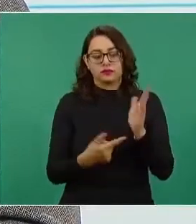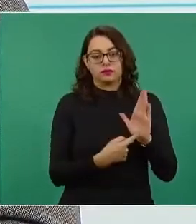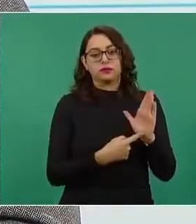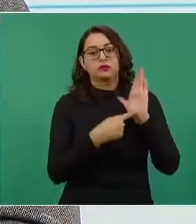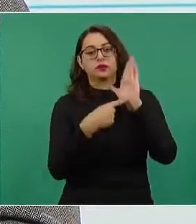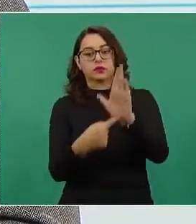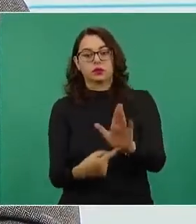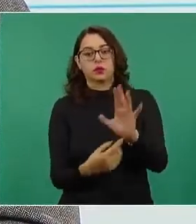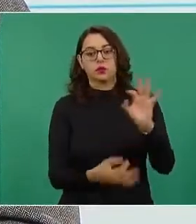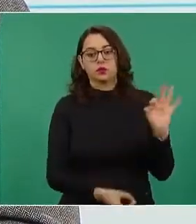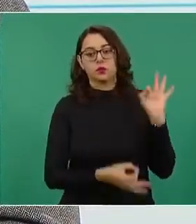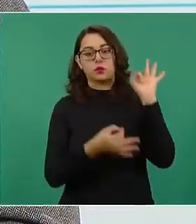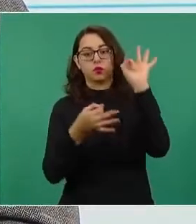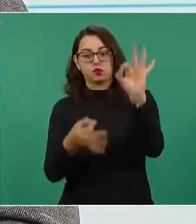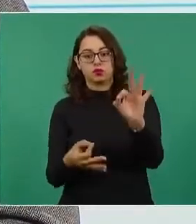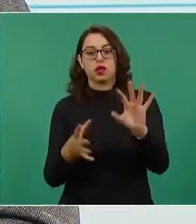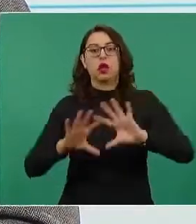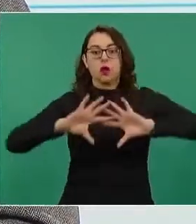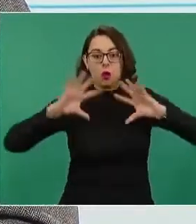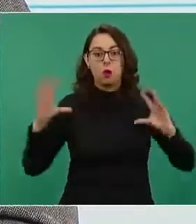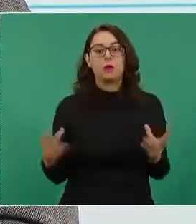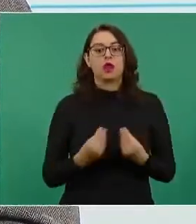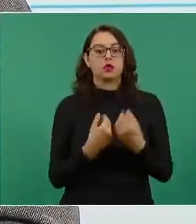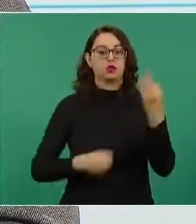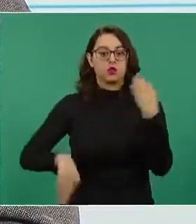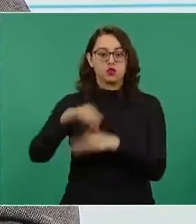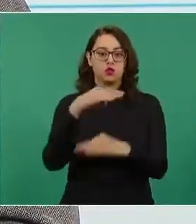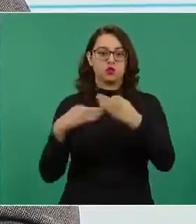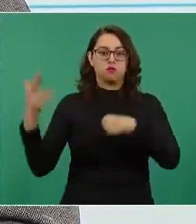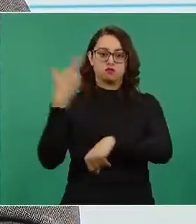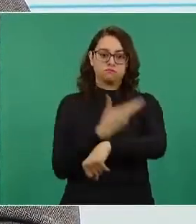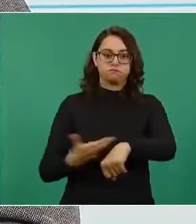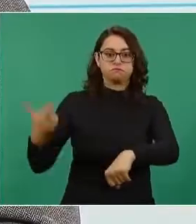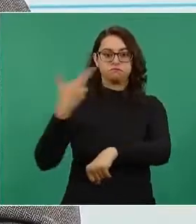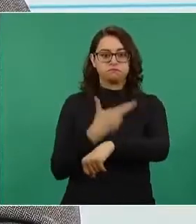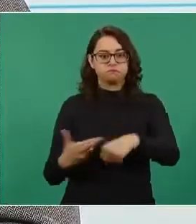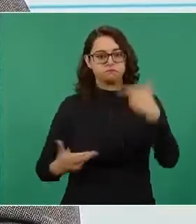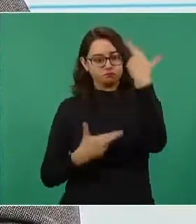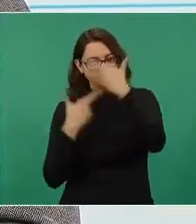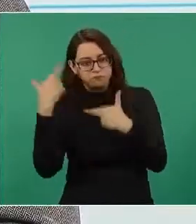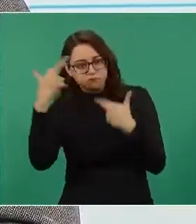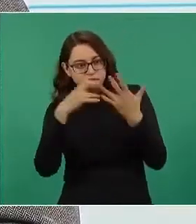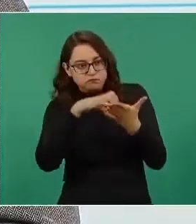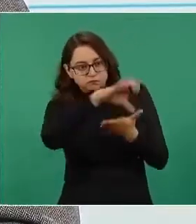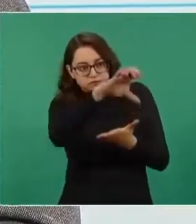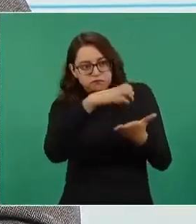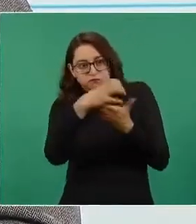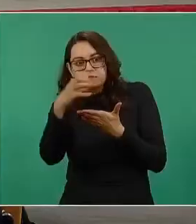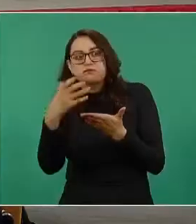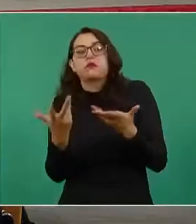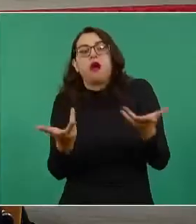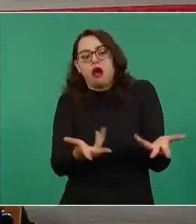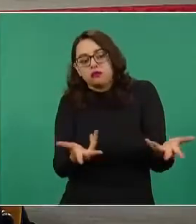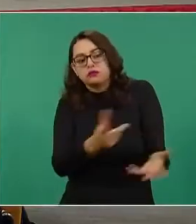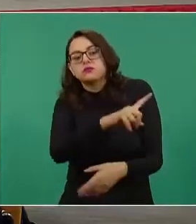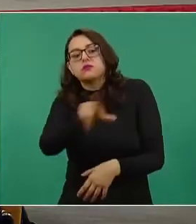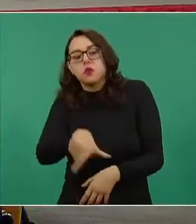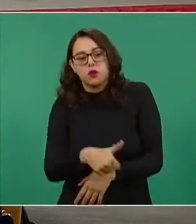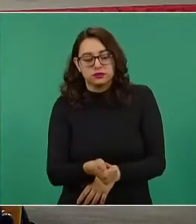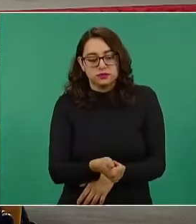el reforzamiento de la logística que conduce directamente a la distribución de los medicamentos. Por otro